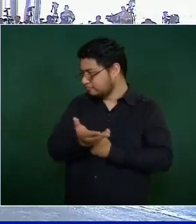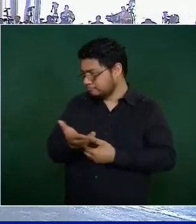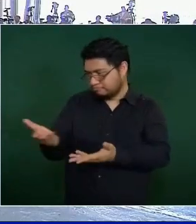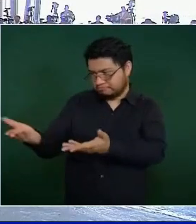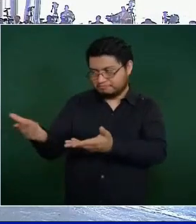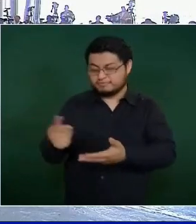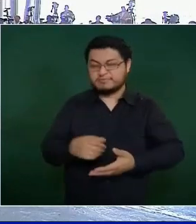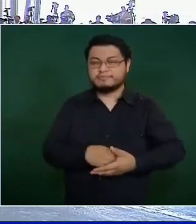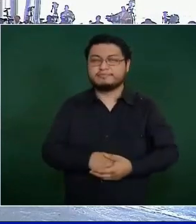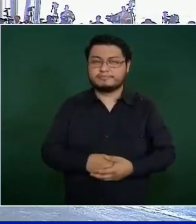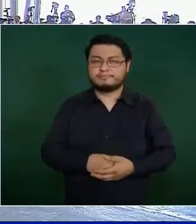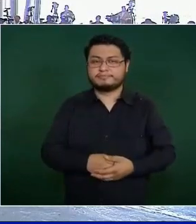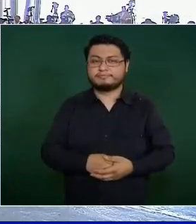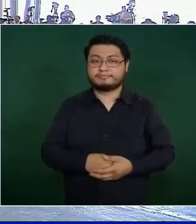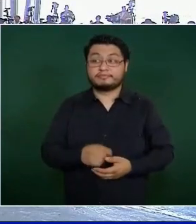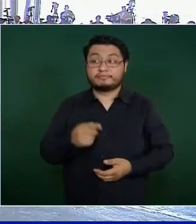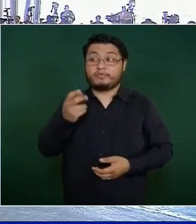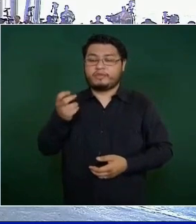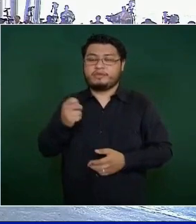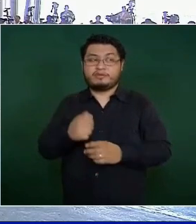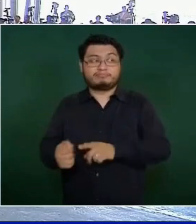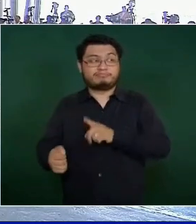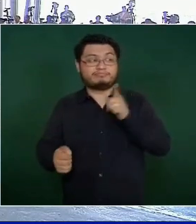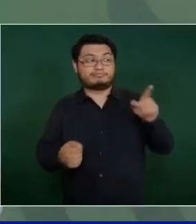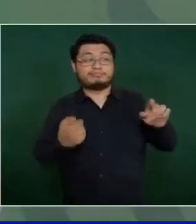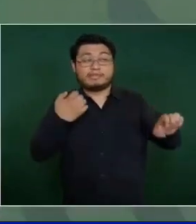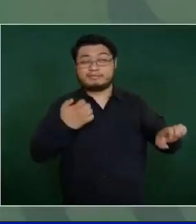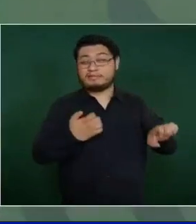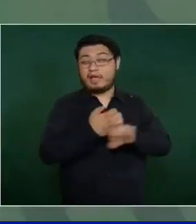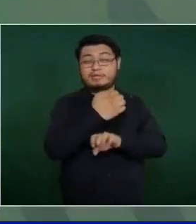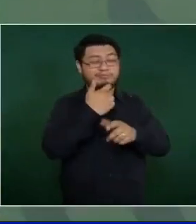en los estados hay más libertad,